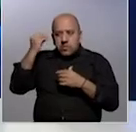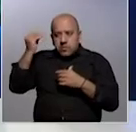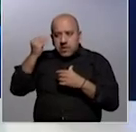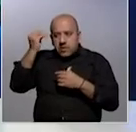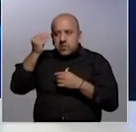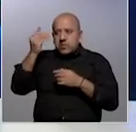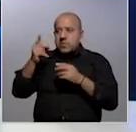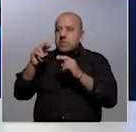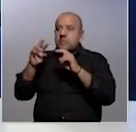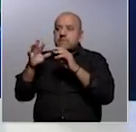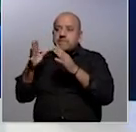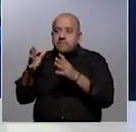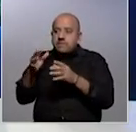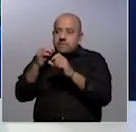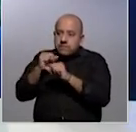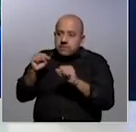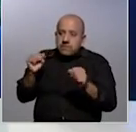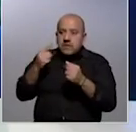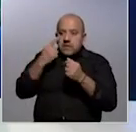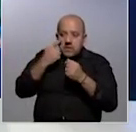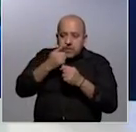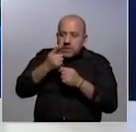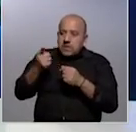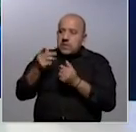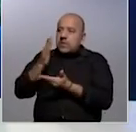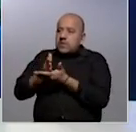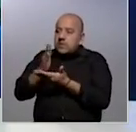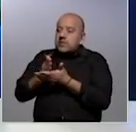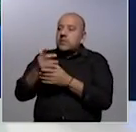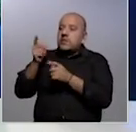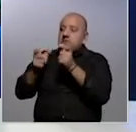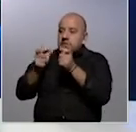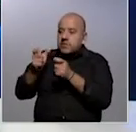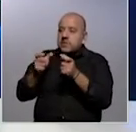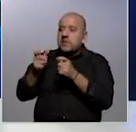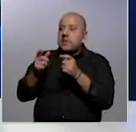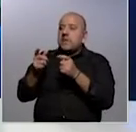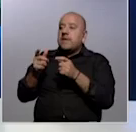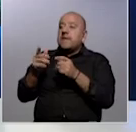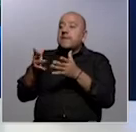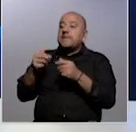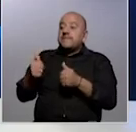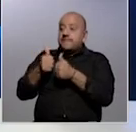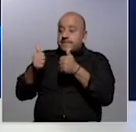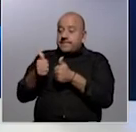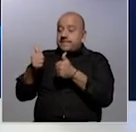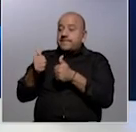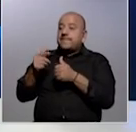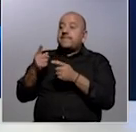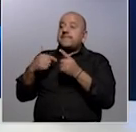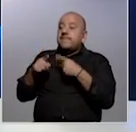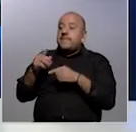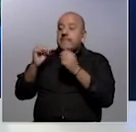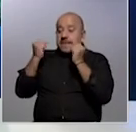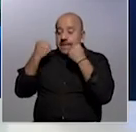punto de vista de lo que puede ser la observancia de los derechos de las personas en relación a a que no estén bien realizadas